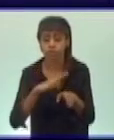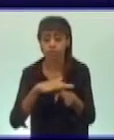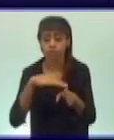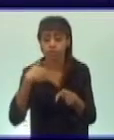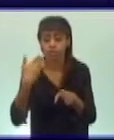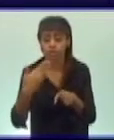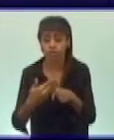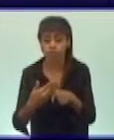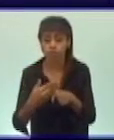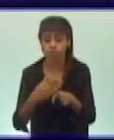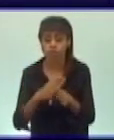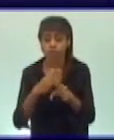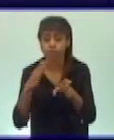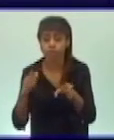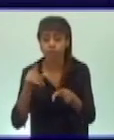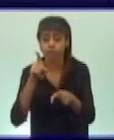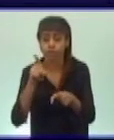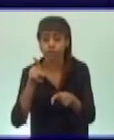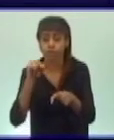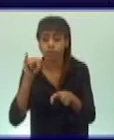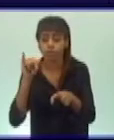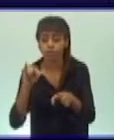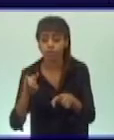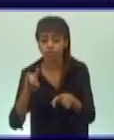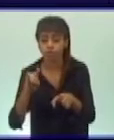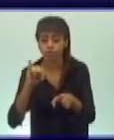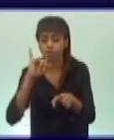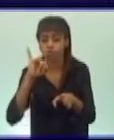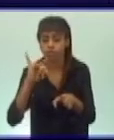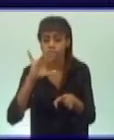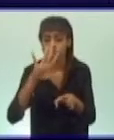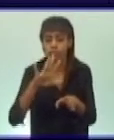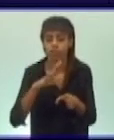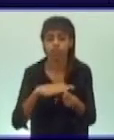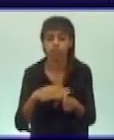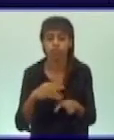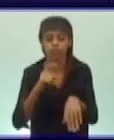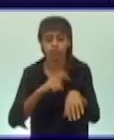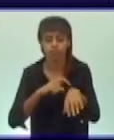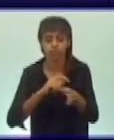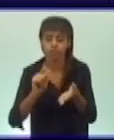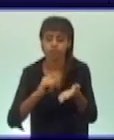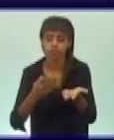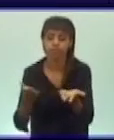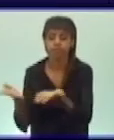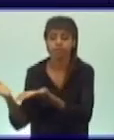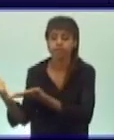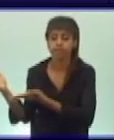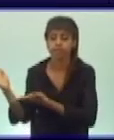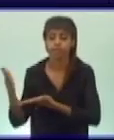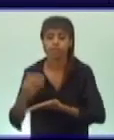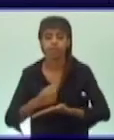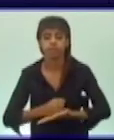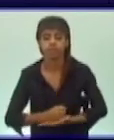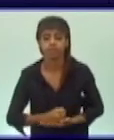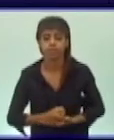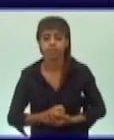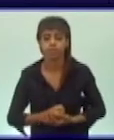hasta 1975. Les doy un tiempo para que puedan anotar en la libreta.